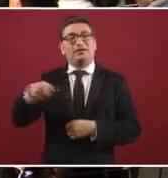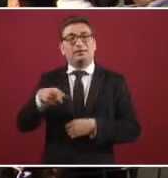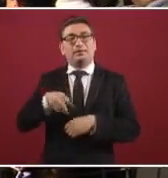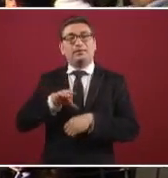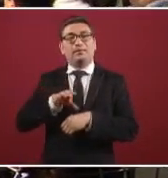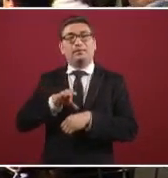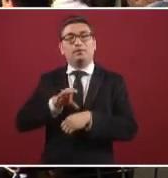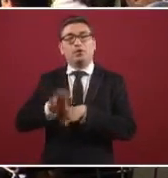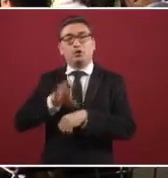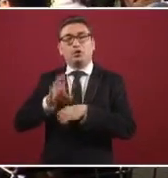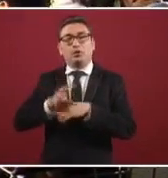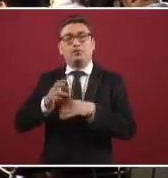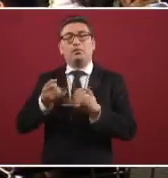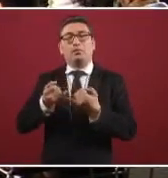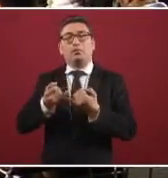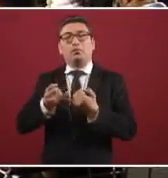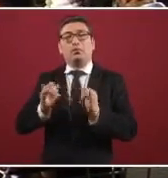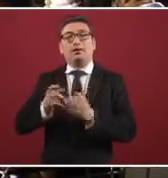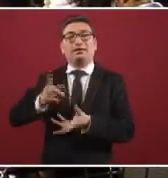Panamá por lo del canal